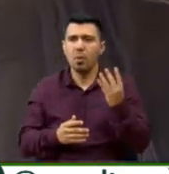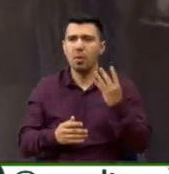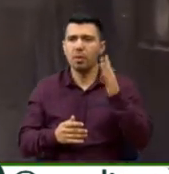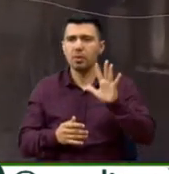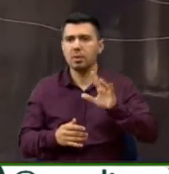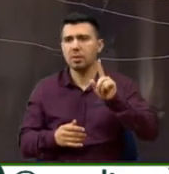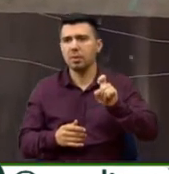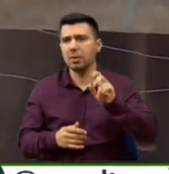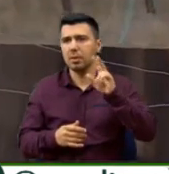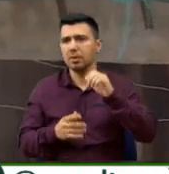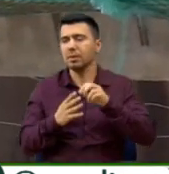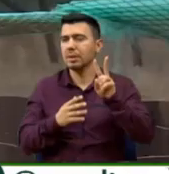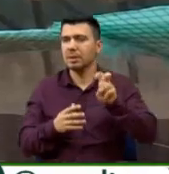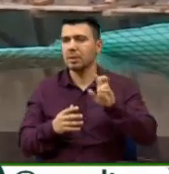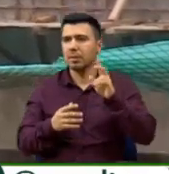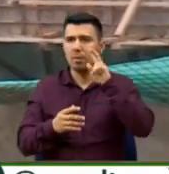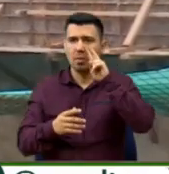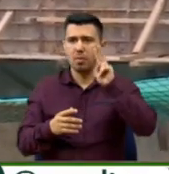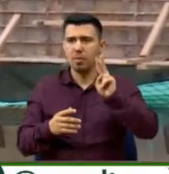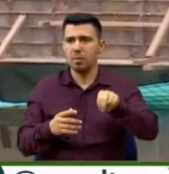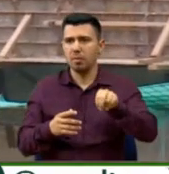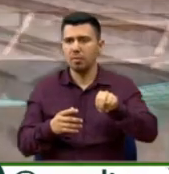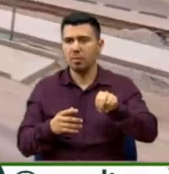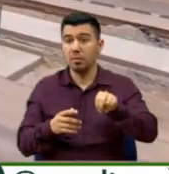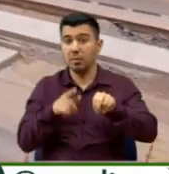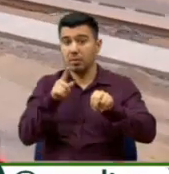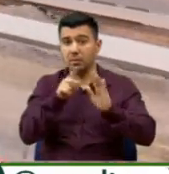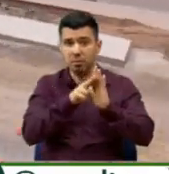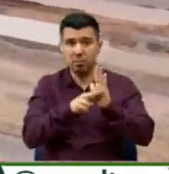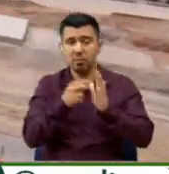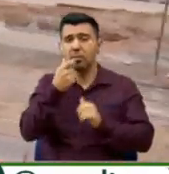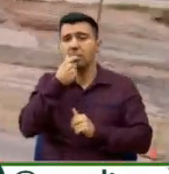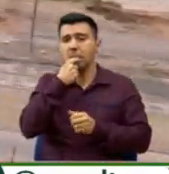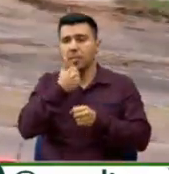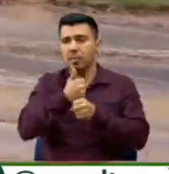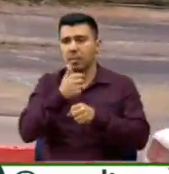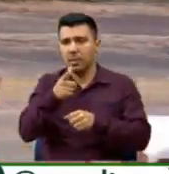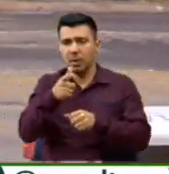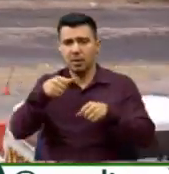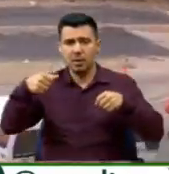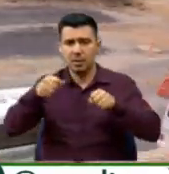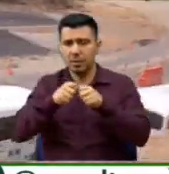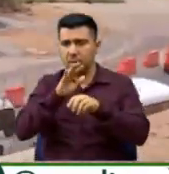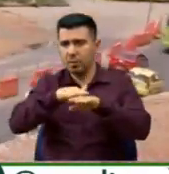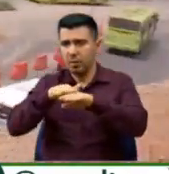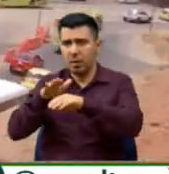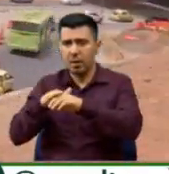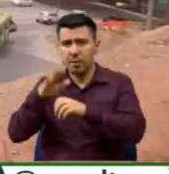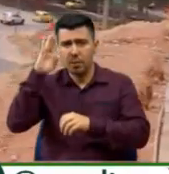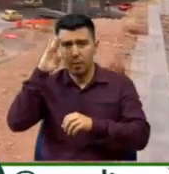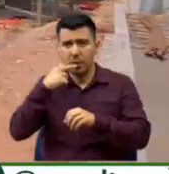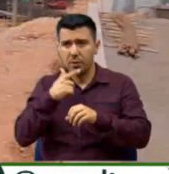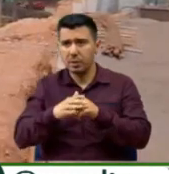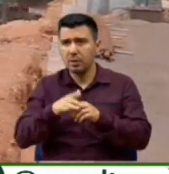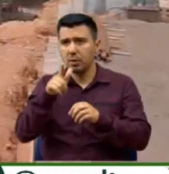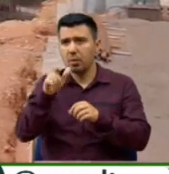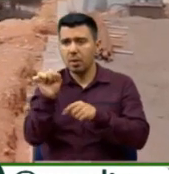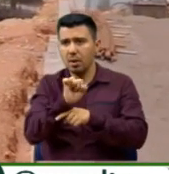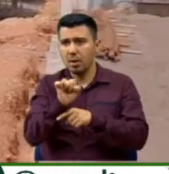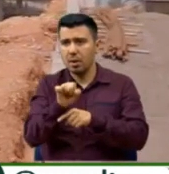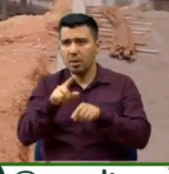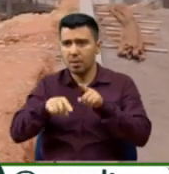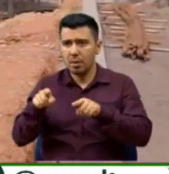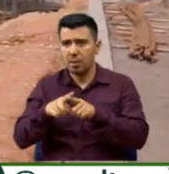5 y 6 de junio, según la disposición expedida por la Dirección de Tránsito de Bucaramanga y Florida Blanca, serán así. Los vehículos